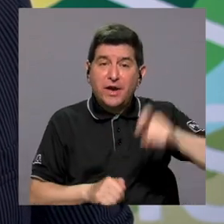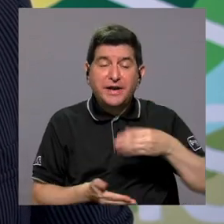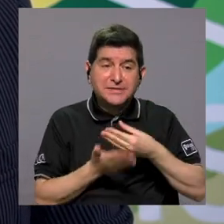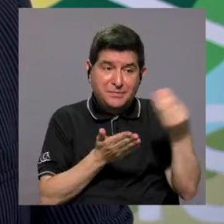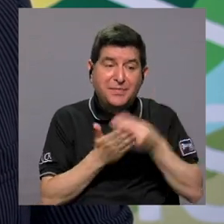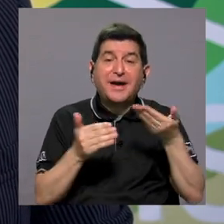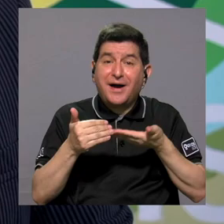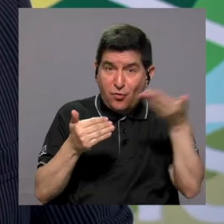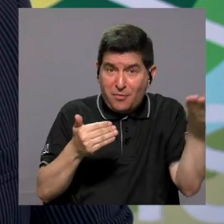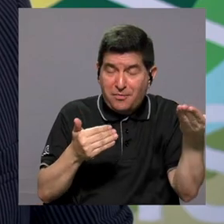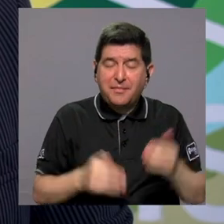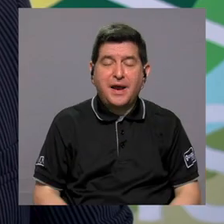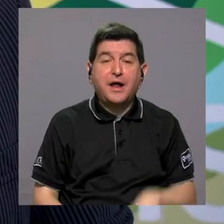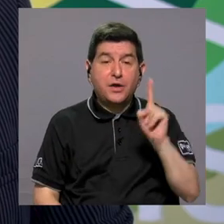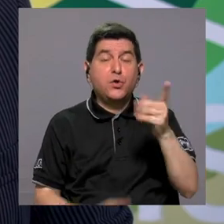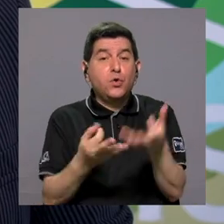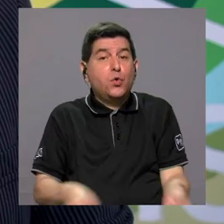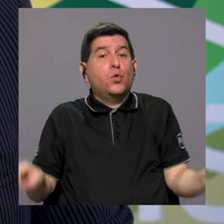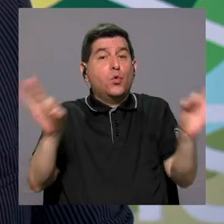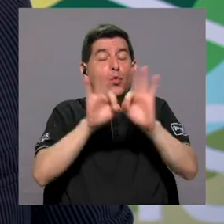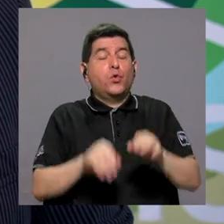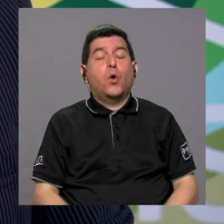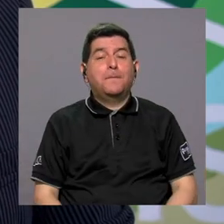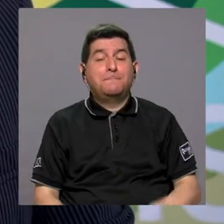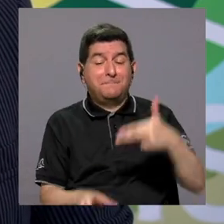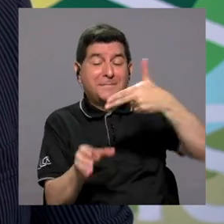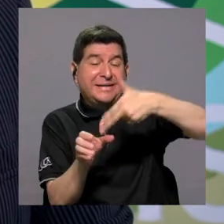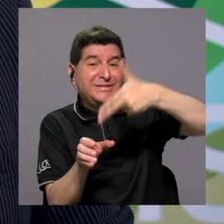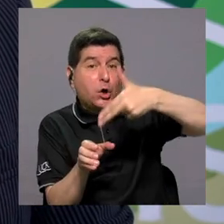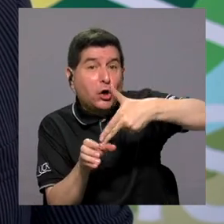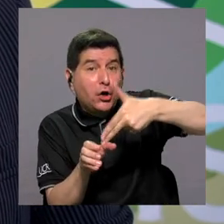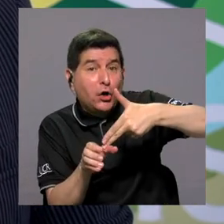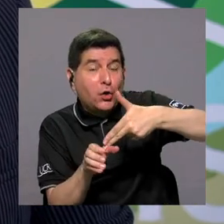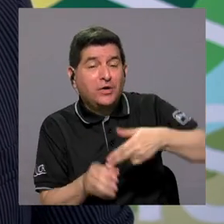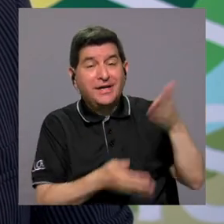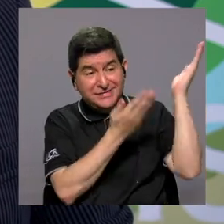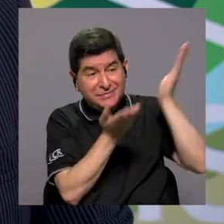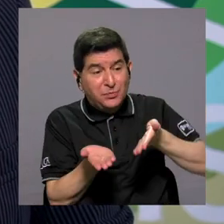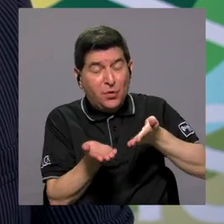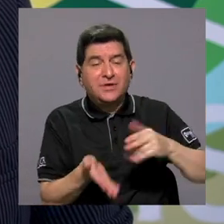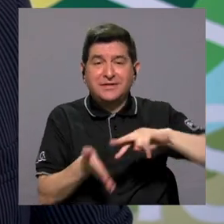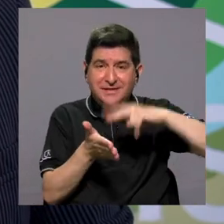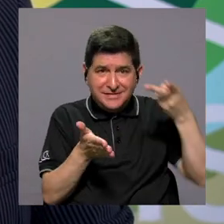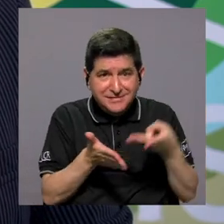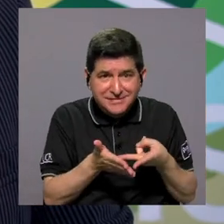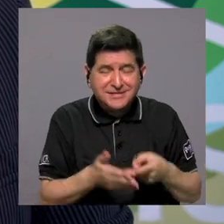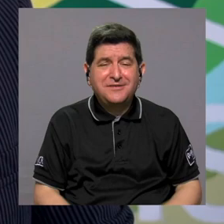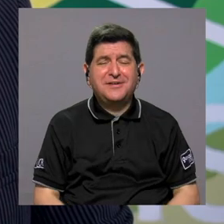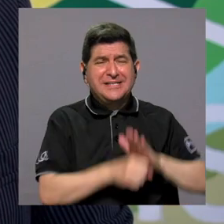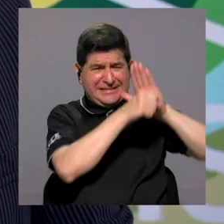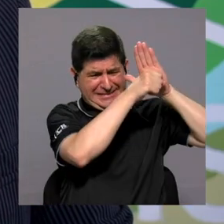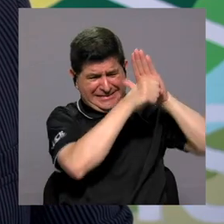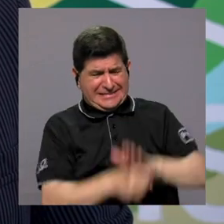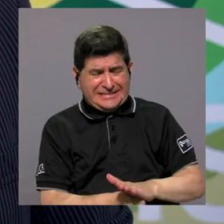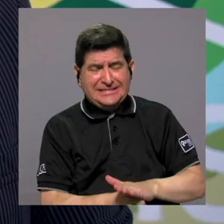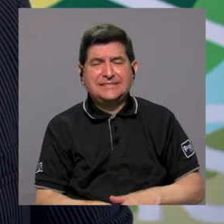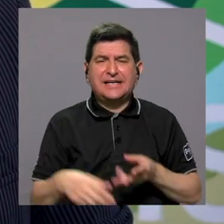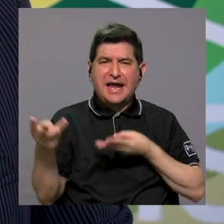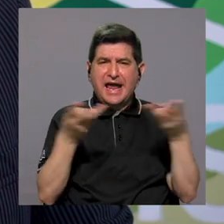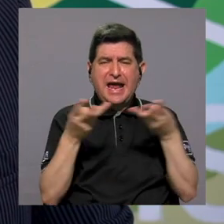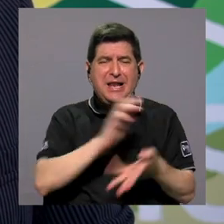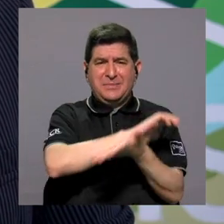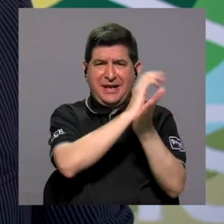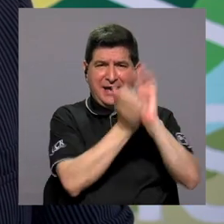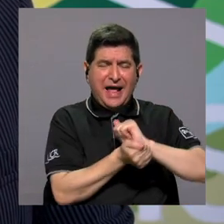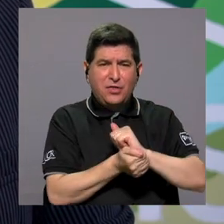bienes y hay un bien muy importante que es el petróleo y eso ha generado muchísima presión sobre el mercado